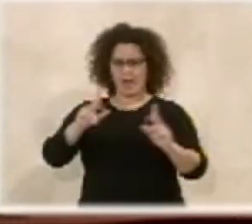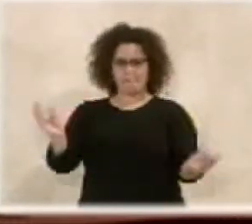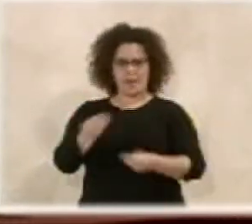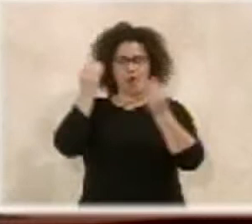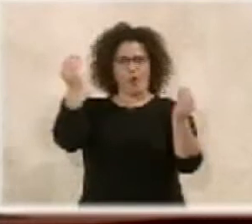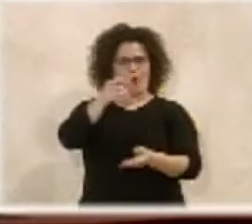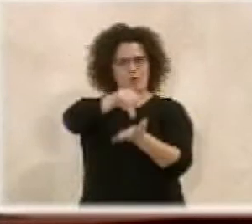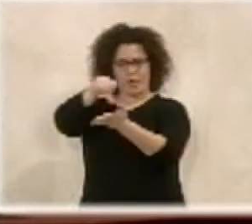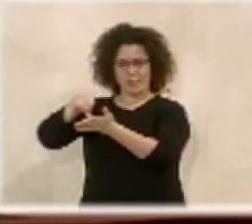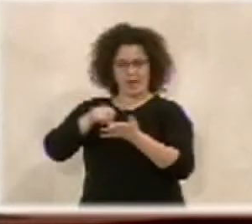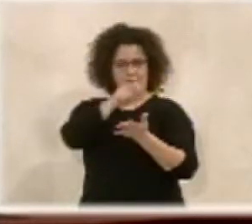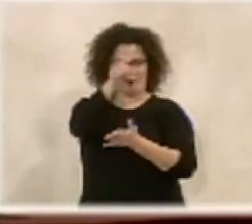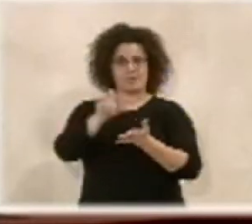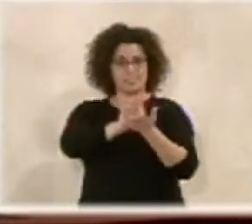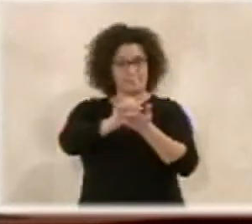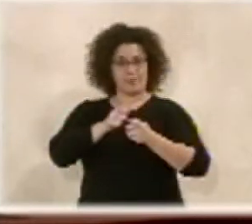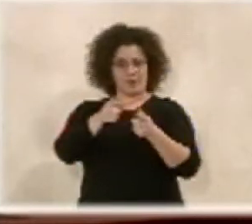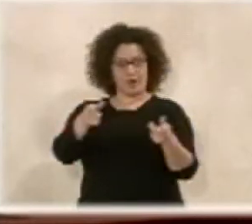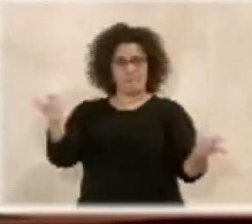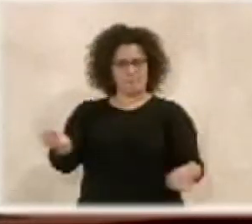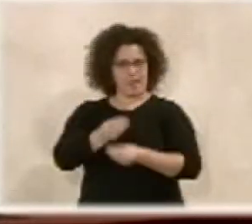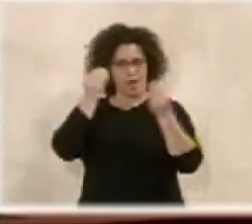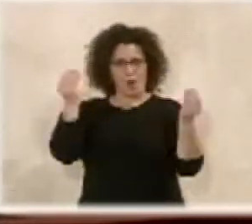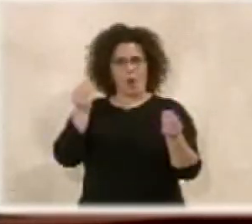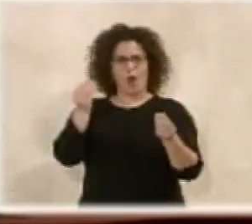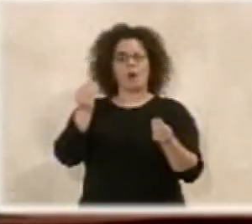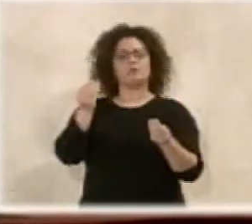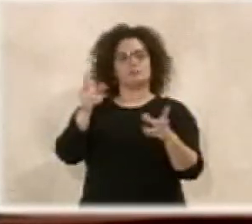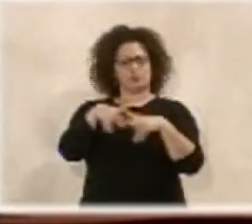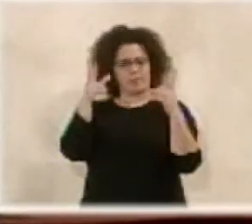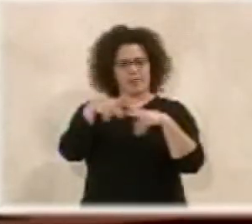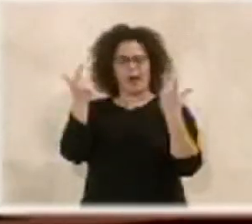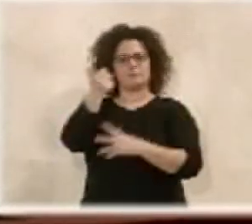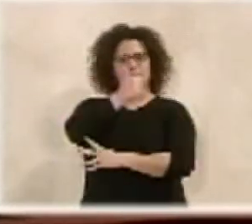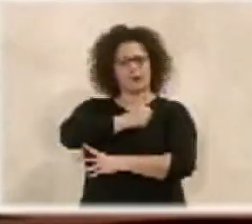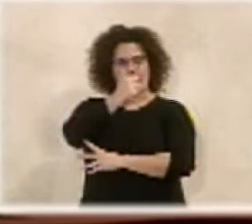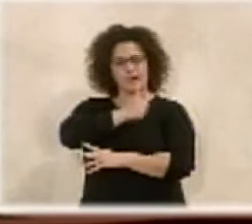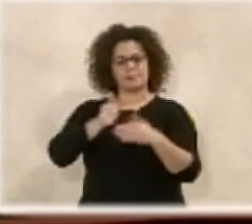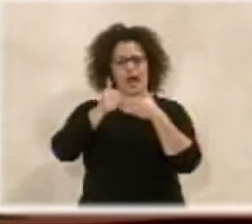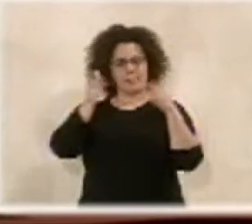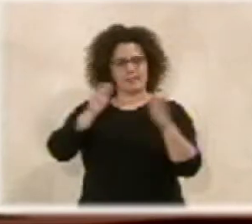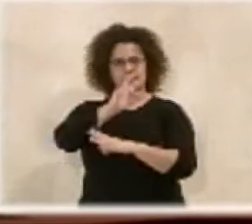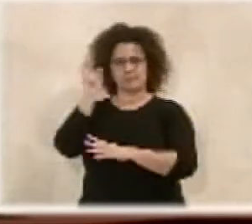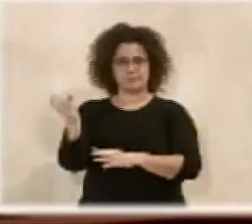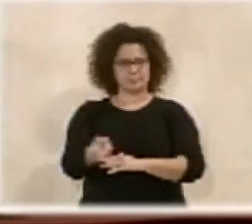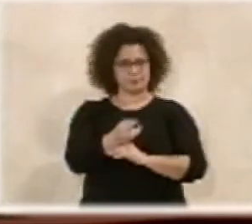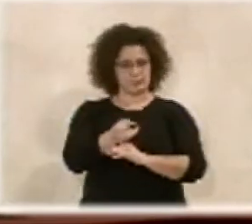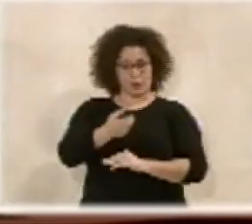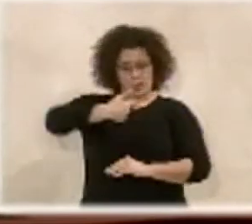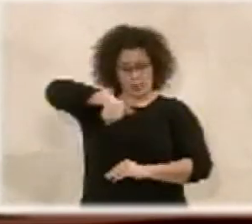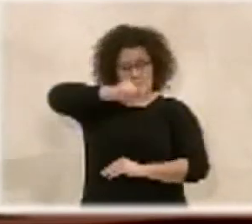los ciudadanos y ciudadanas. Una sociedad trabajadora, tolerante, abierta y plural. Como andaluces es nuestro